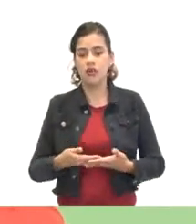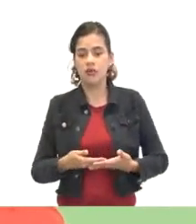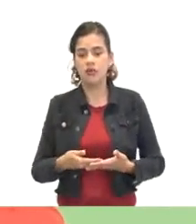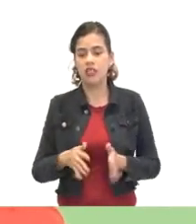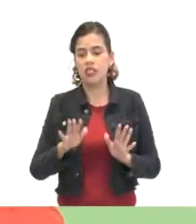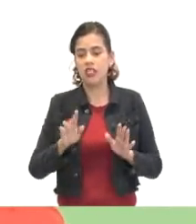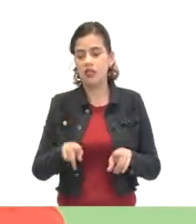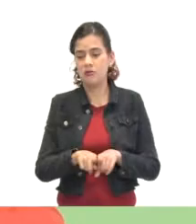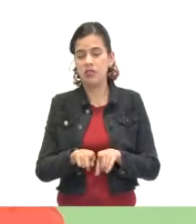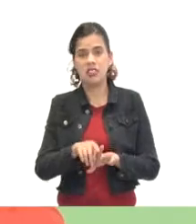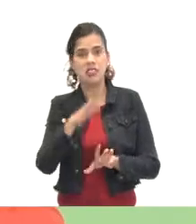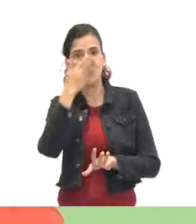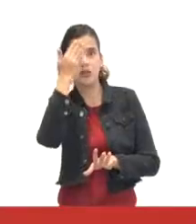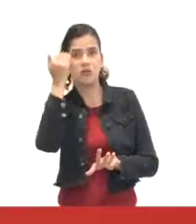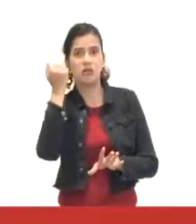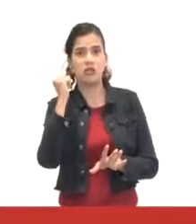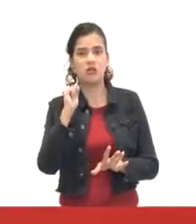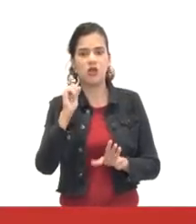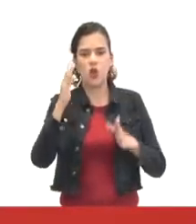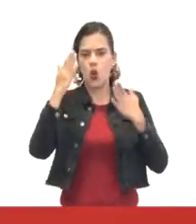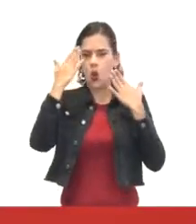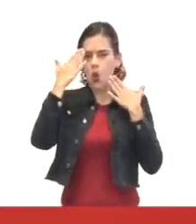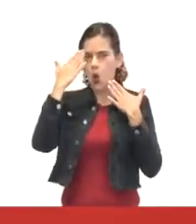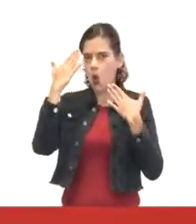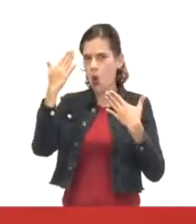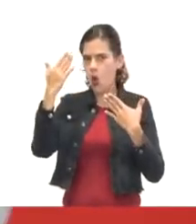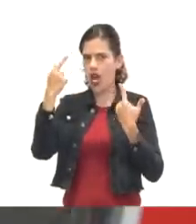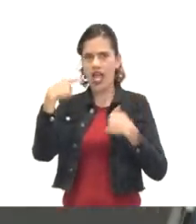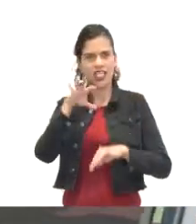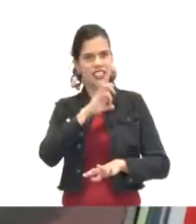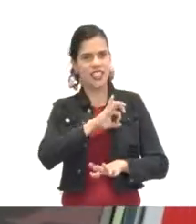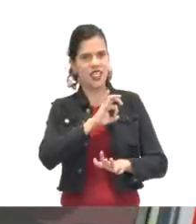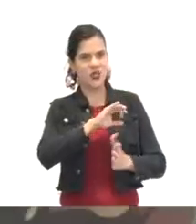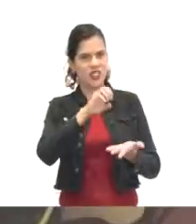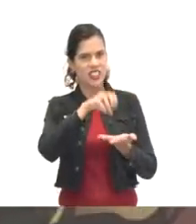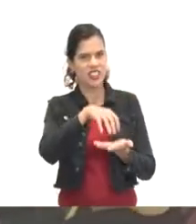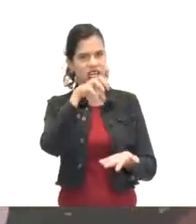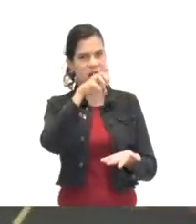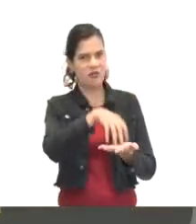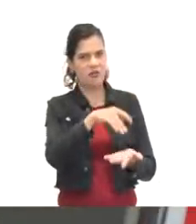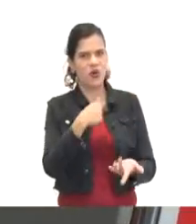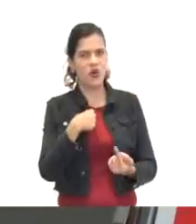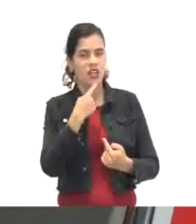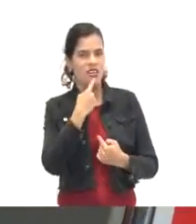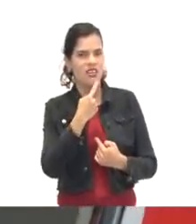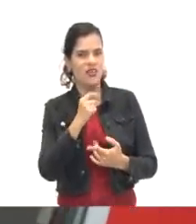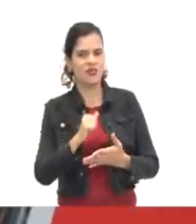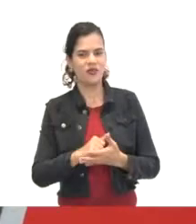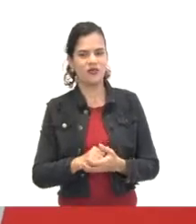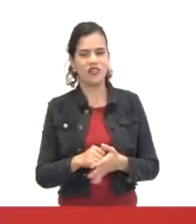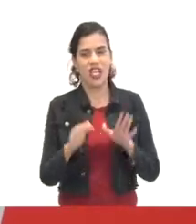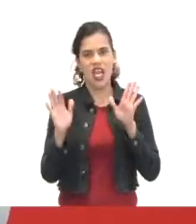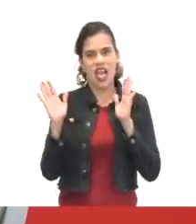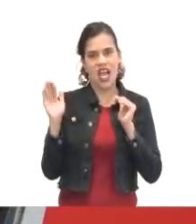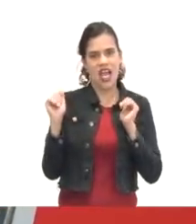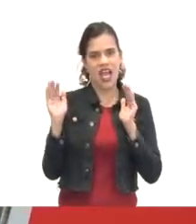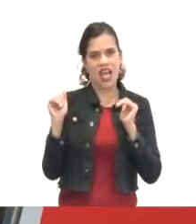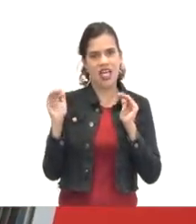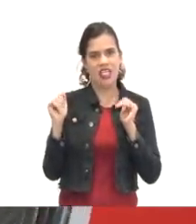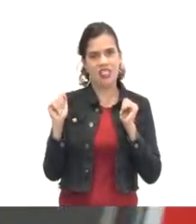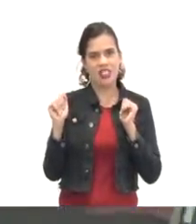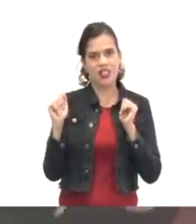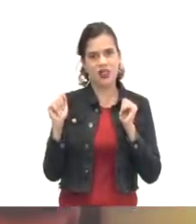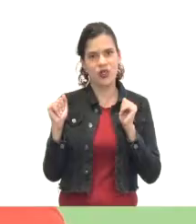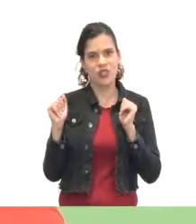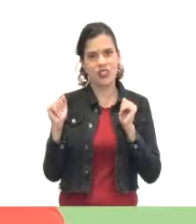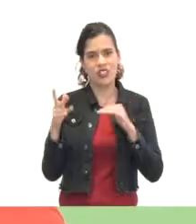olvidó. Hola, señor sapo, le dijo el garzón. Adiós, señor